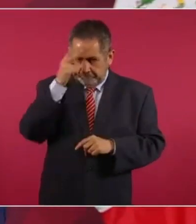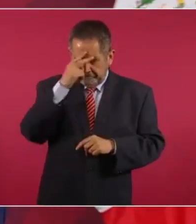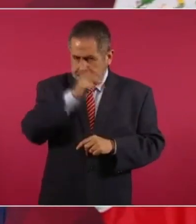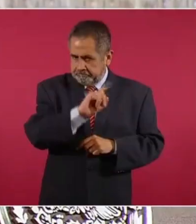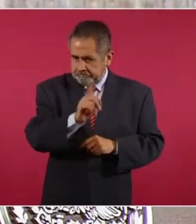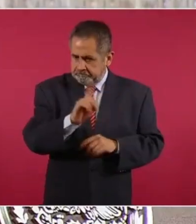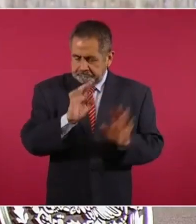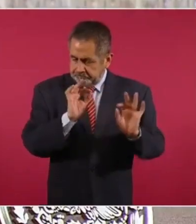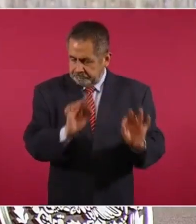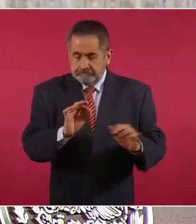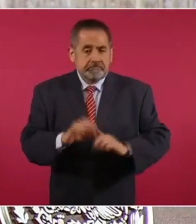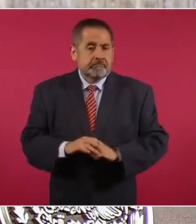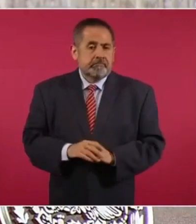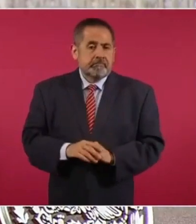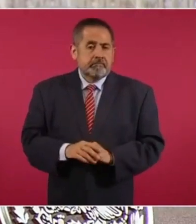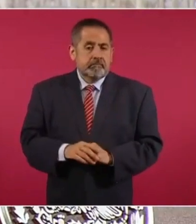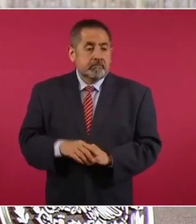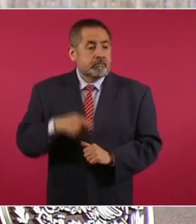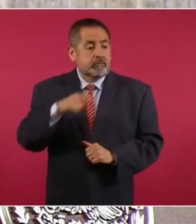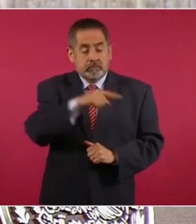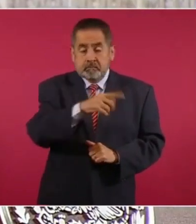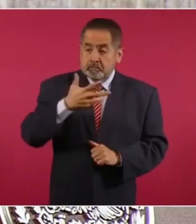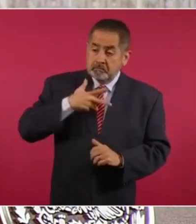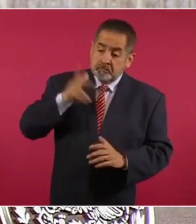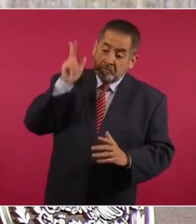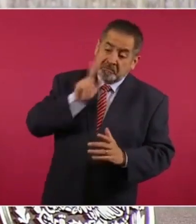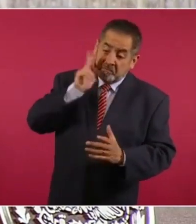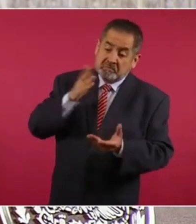Y si él tiene pruebas,